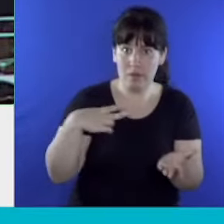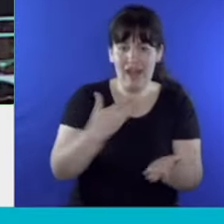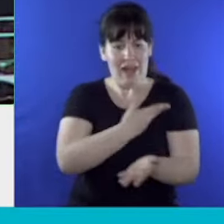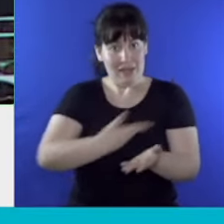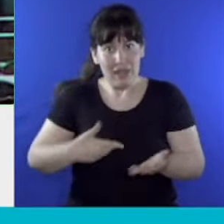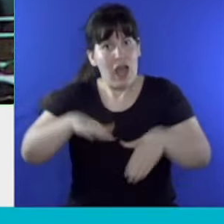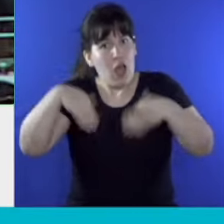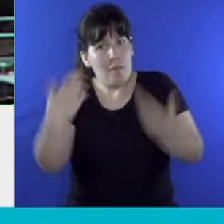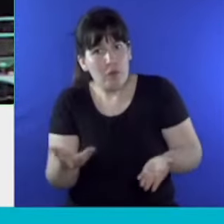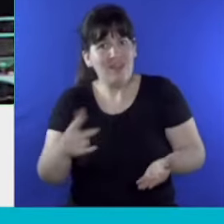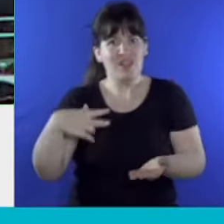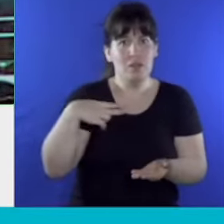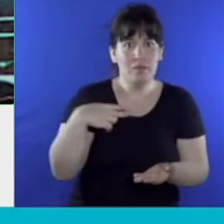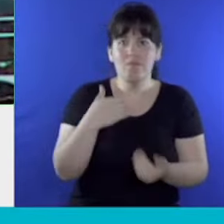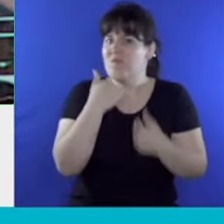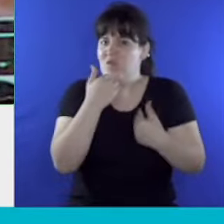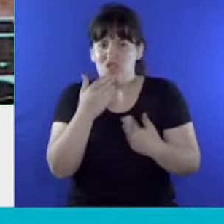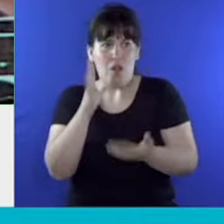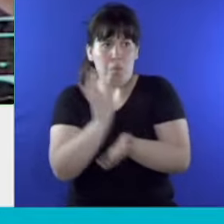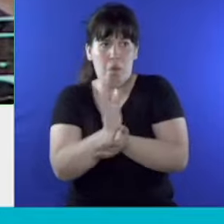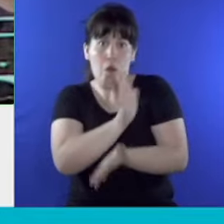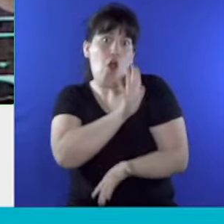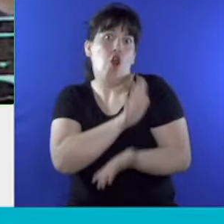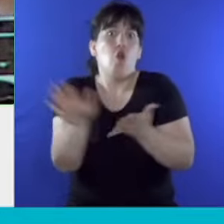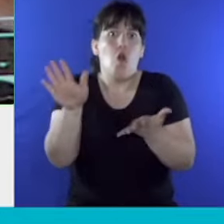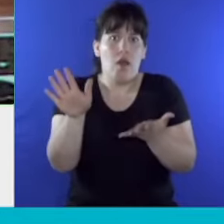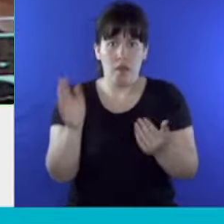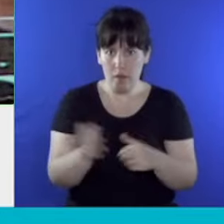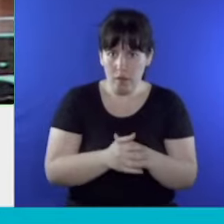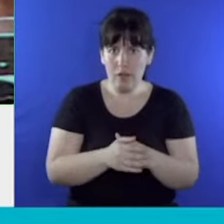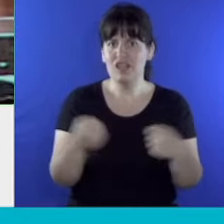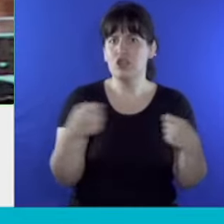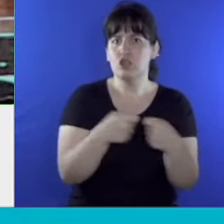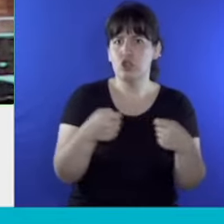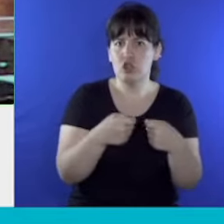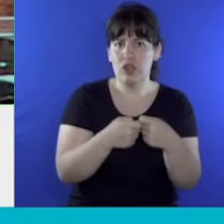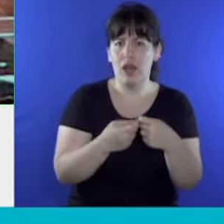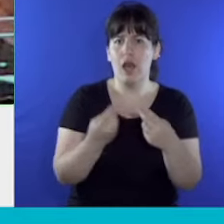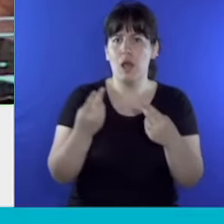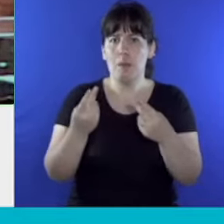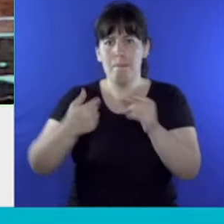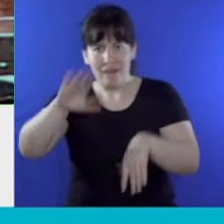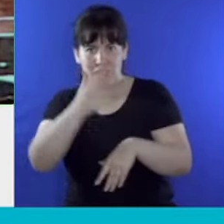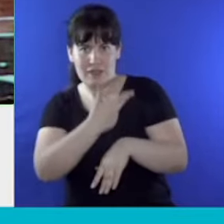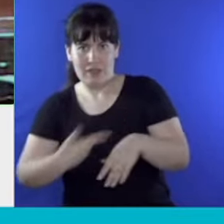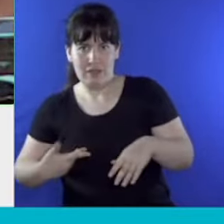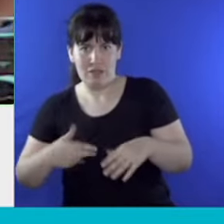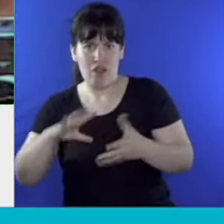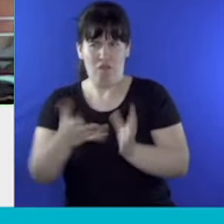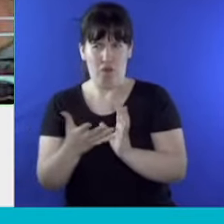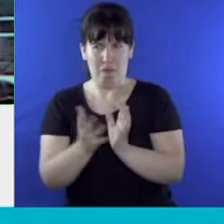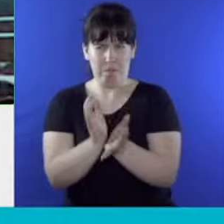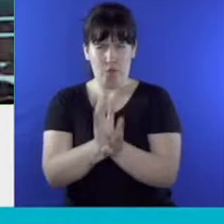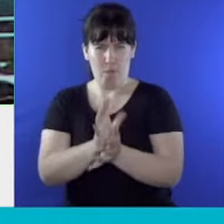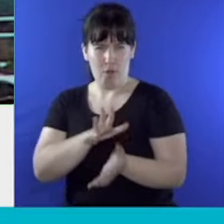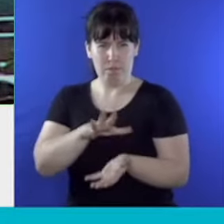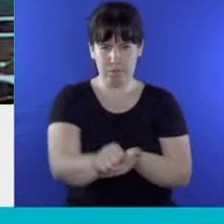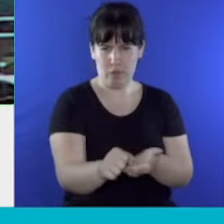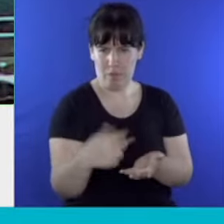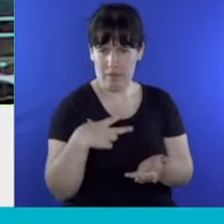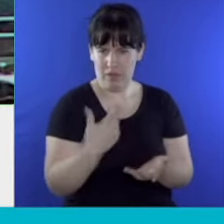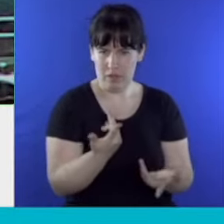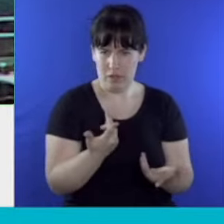a los privados? No entiendo esa novedad de que una sociedad de capital de mayoría estatal es una forma de privatización. Para